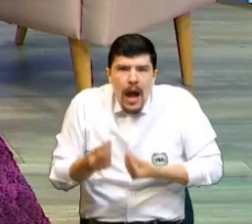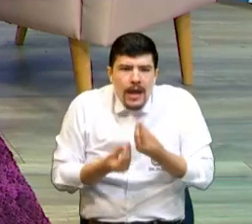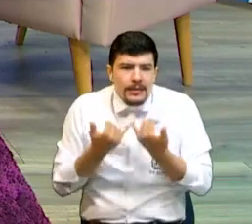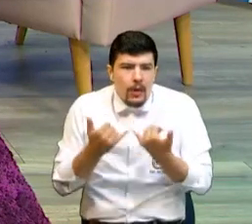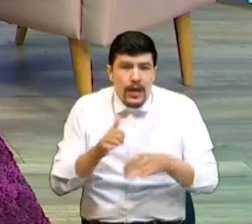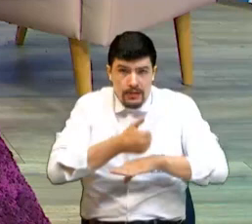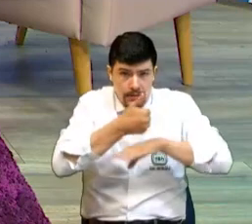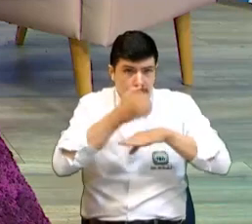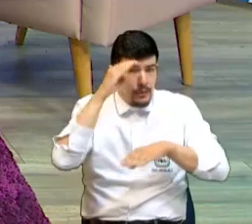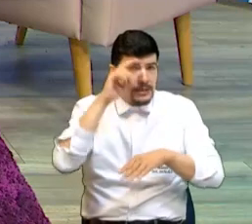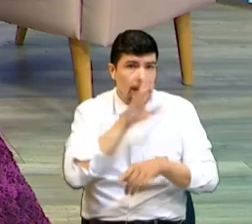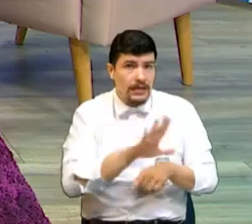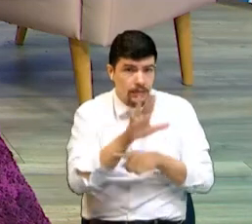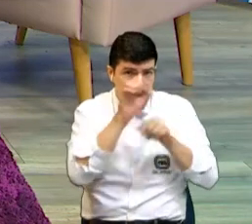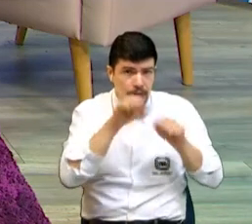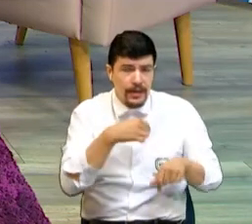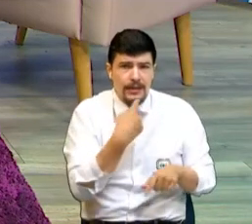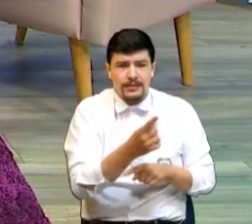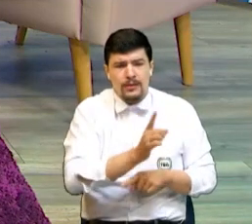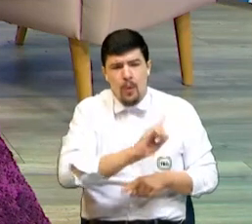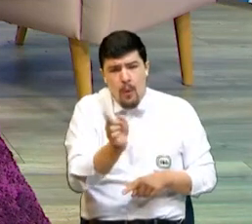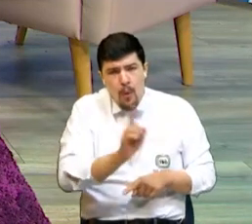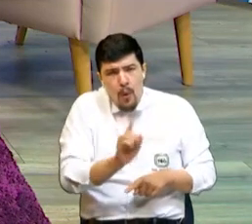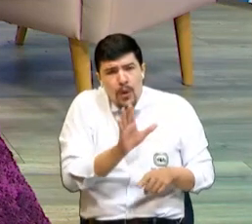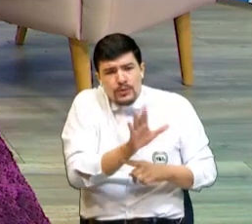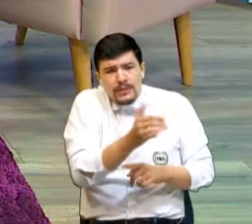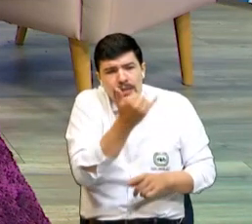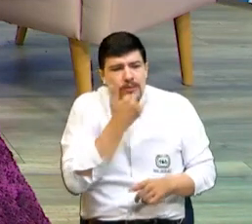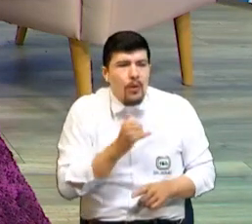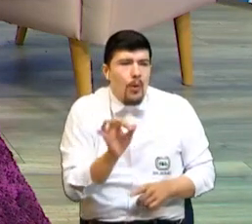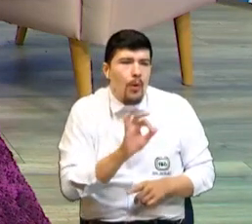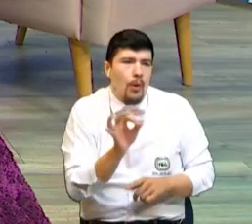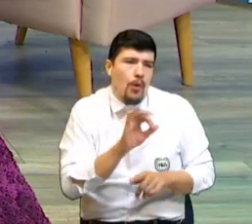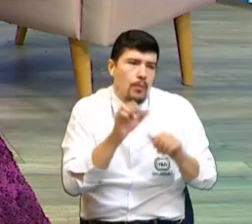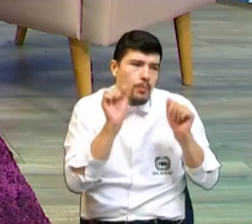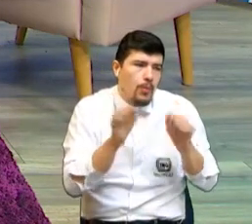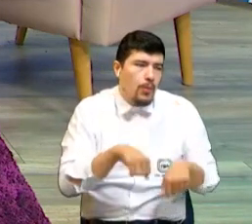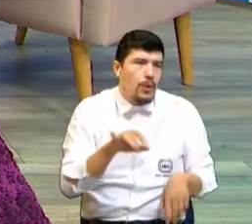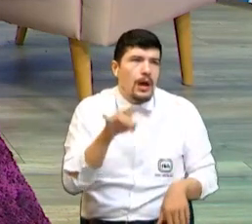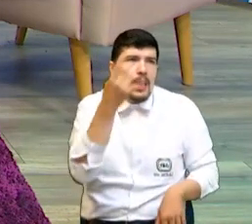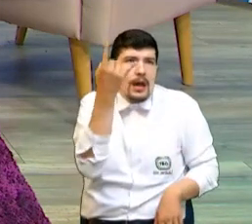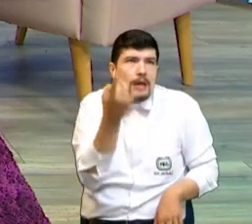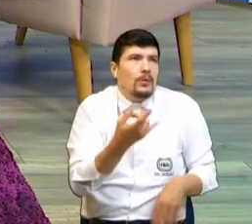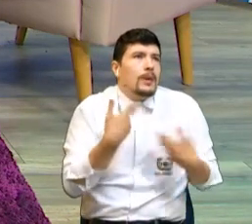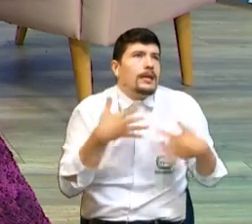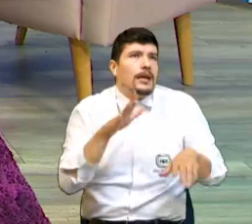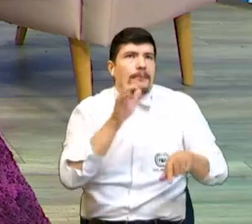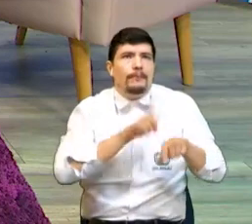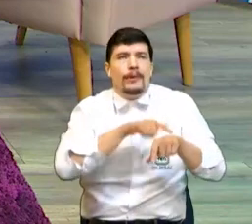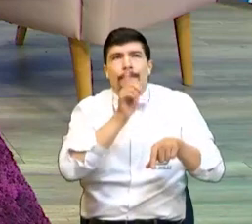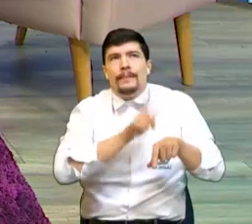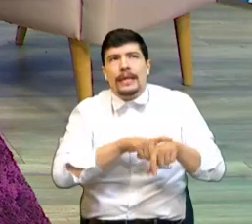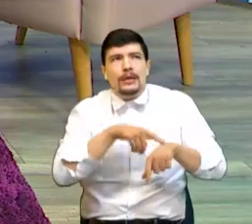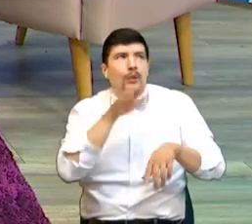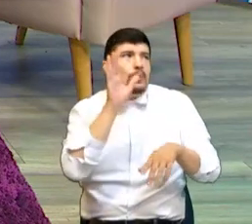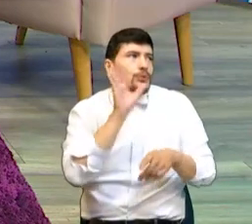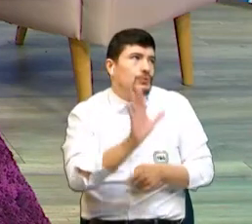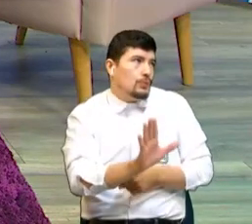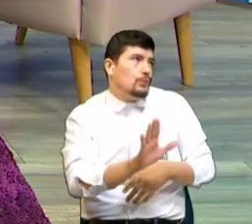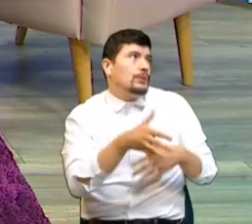de pronto manifestar que no, que pudo haber sido en algún momento